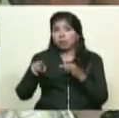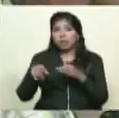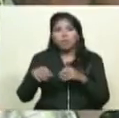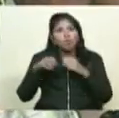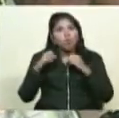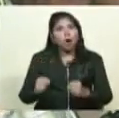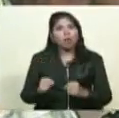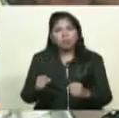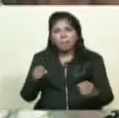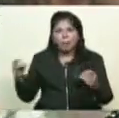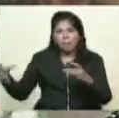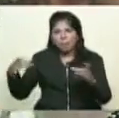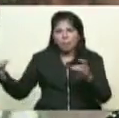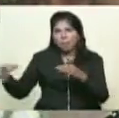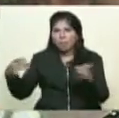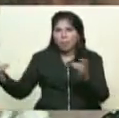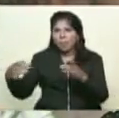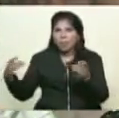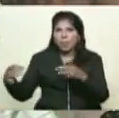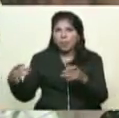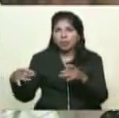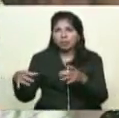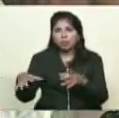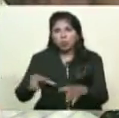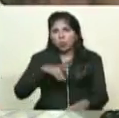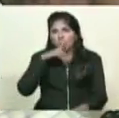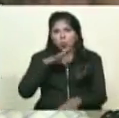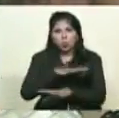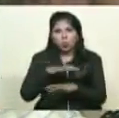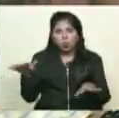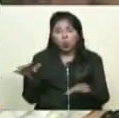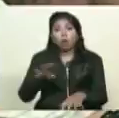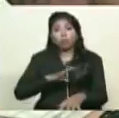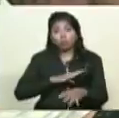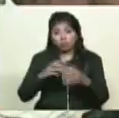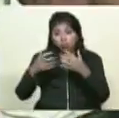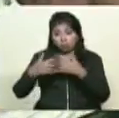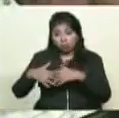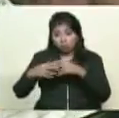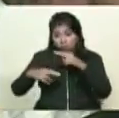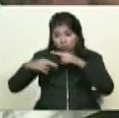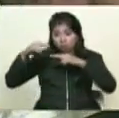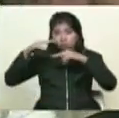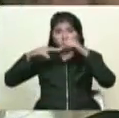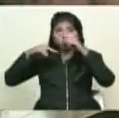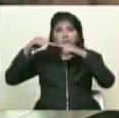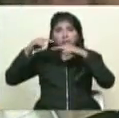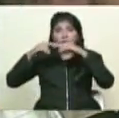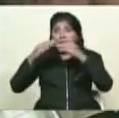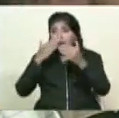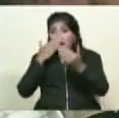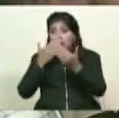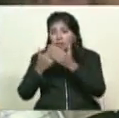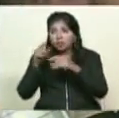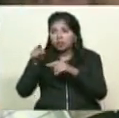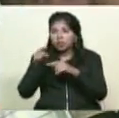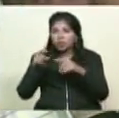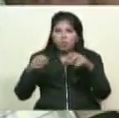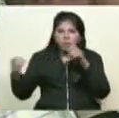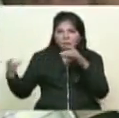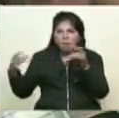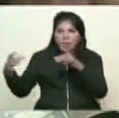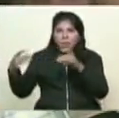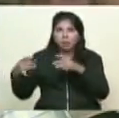los guarimberos, incluso la planta nuestra está en el sector donde se produjeron los mayores problemas. Sin